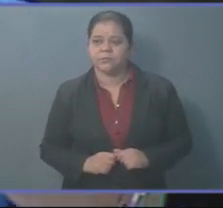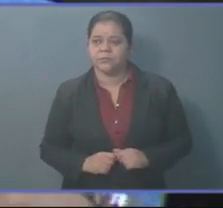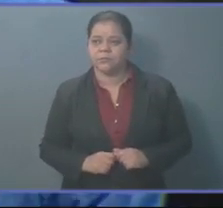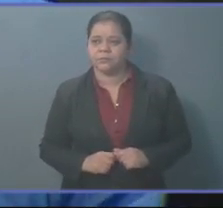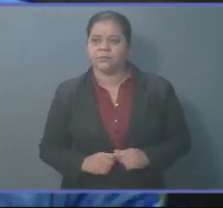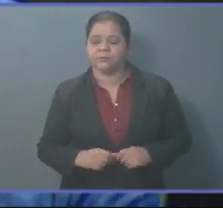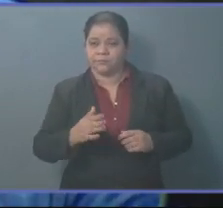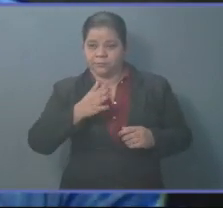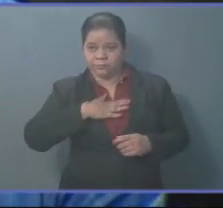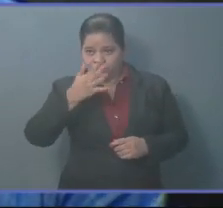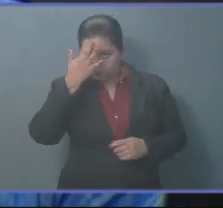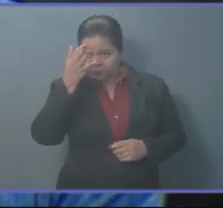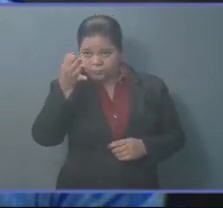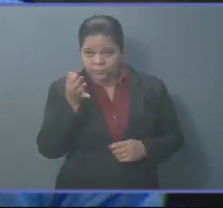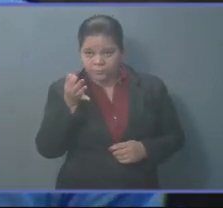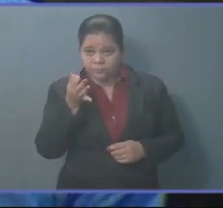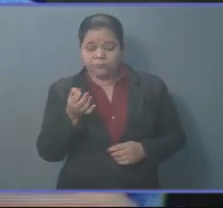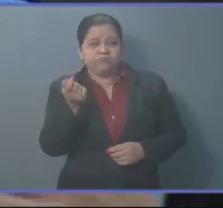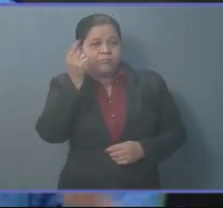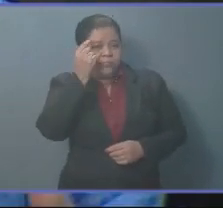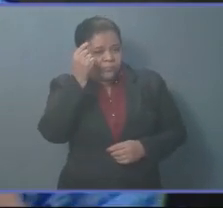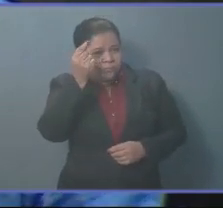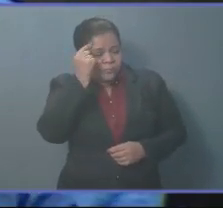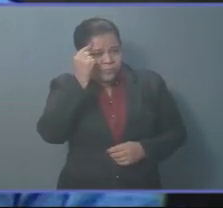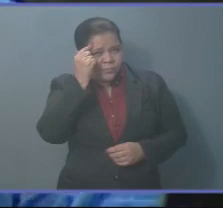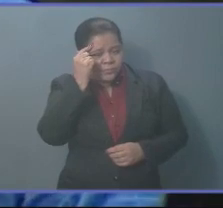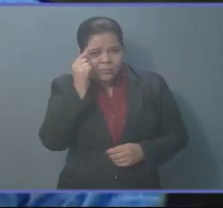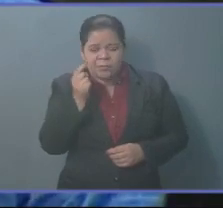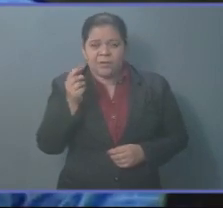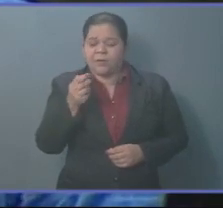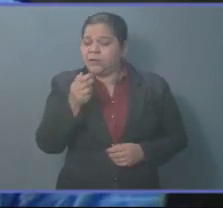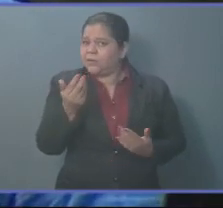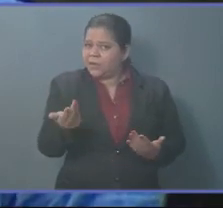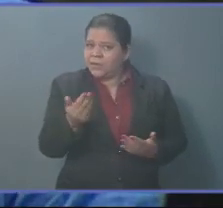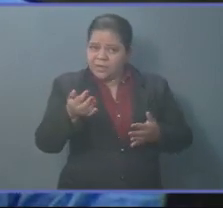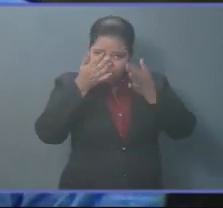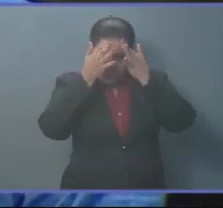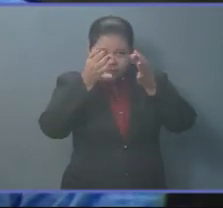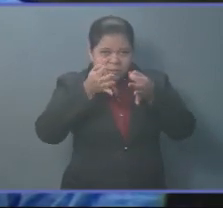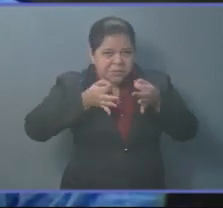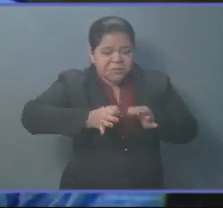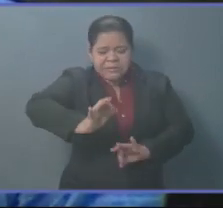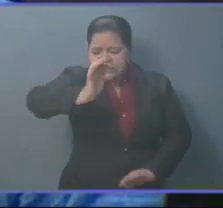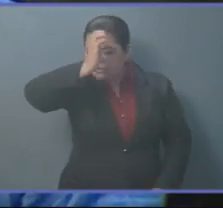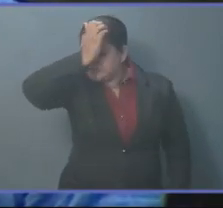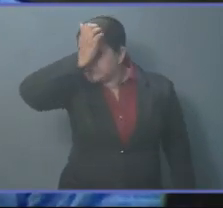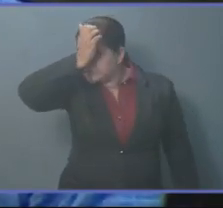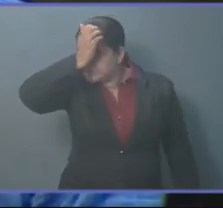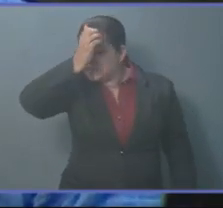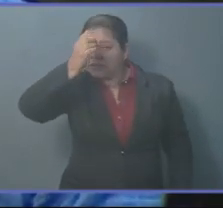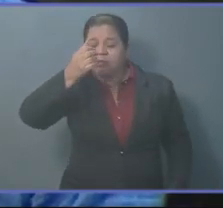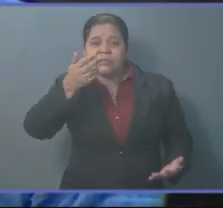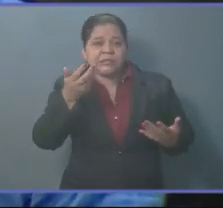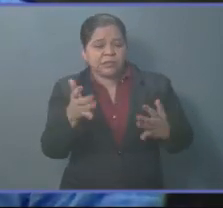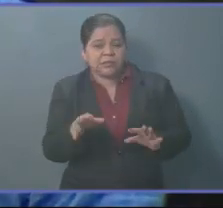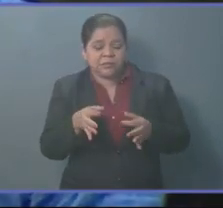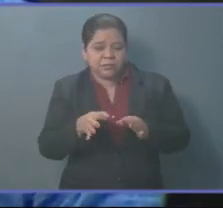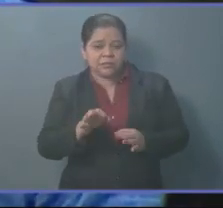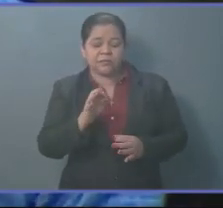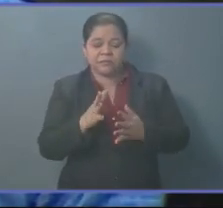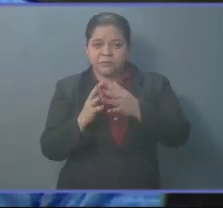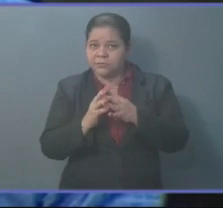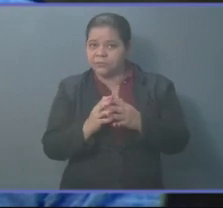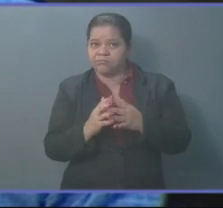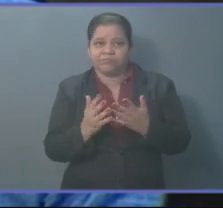que mientras se piense con el hígado para tomar las decisiones que deberían de beneficiar a la población salvadoreña, no van a